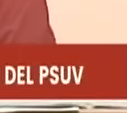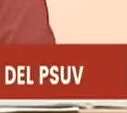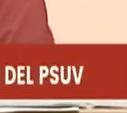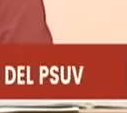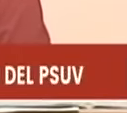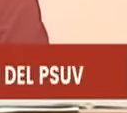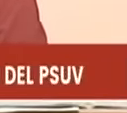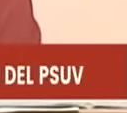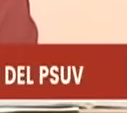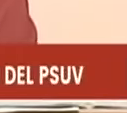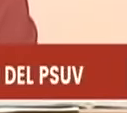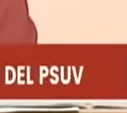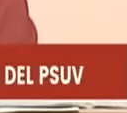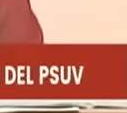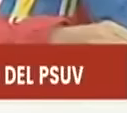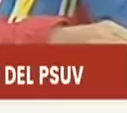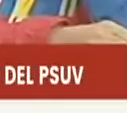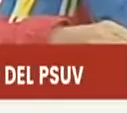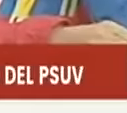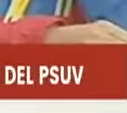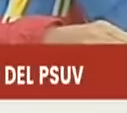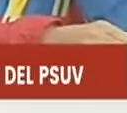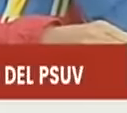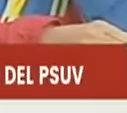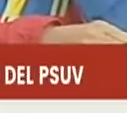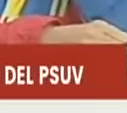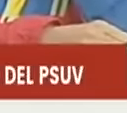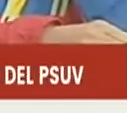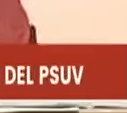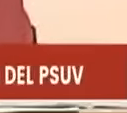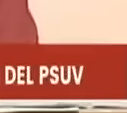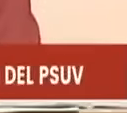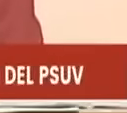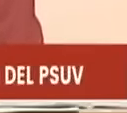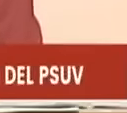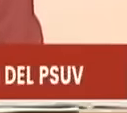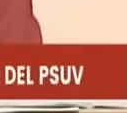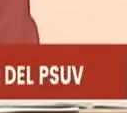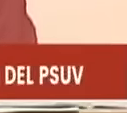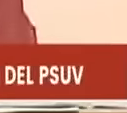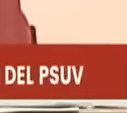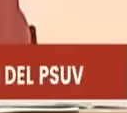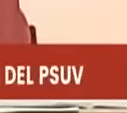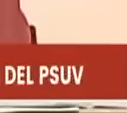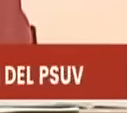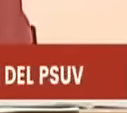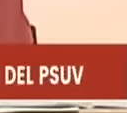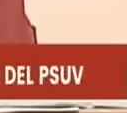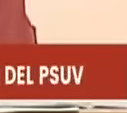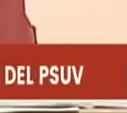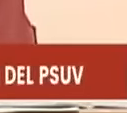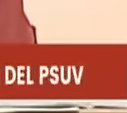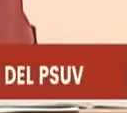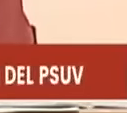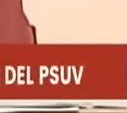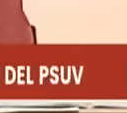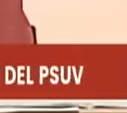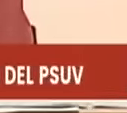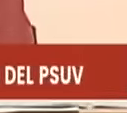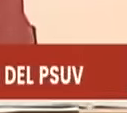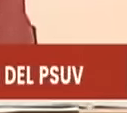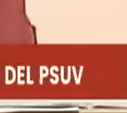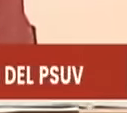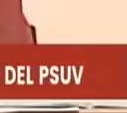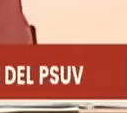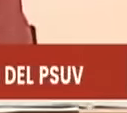No podríamos, ¿eh? Yo le dije a la gente, no, todo el mundo serio aquí ponga cara larga, para confundirlo, no lo podemos confundir.